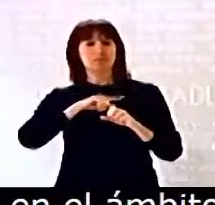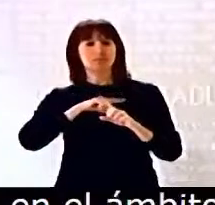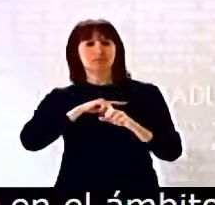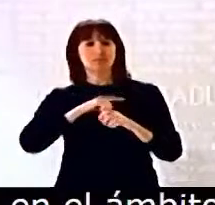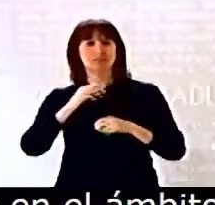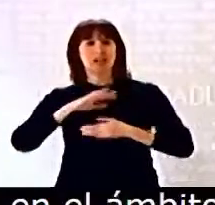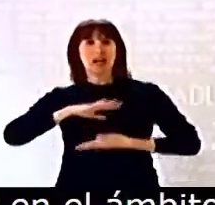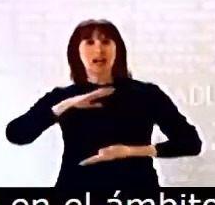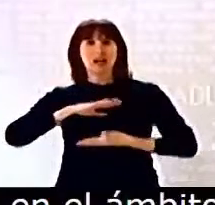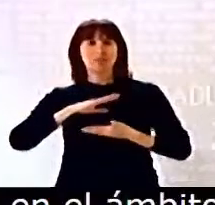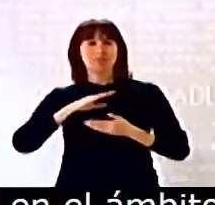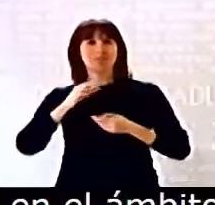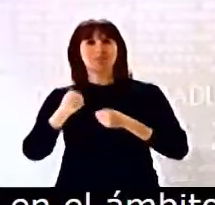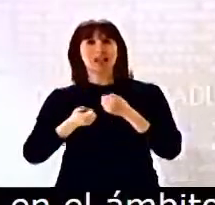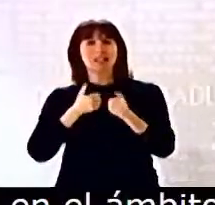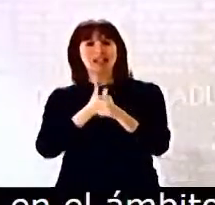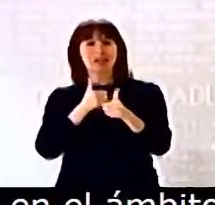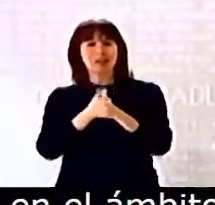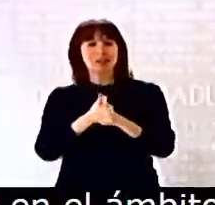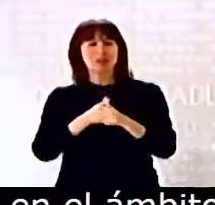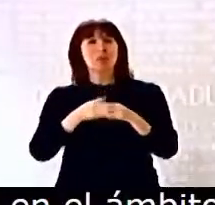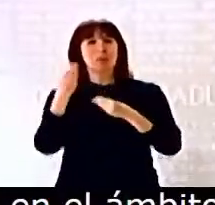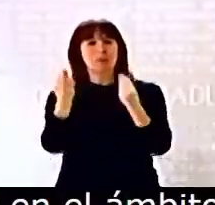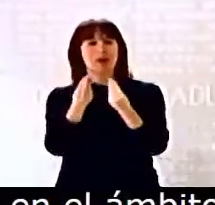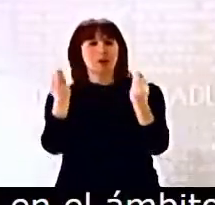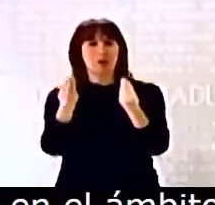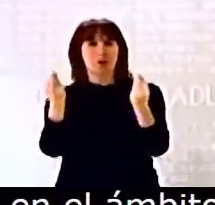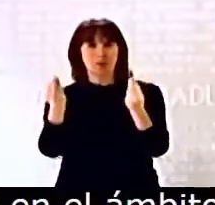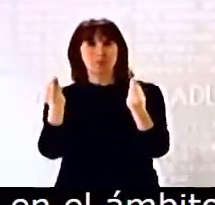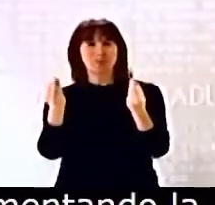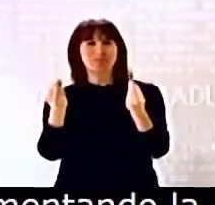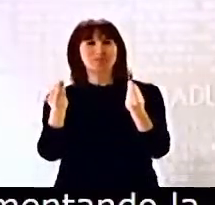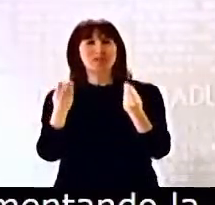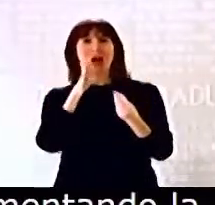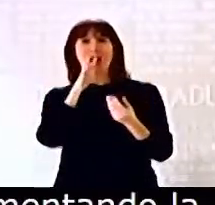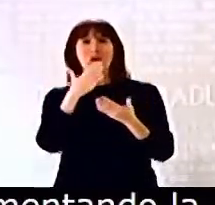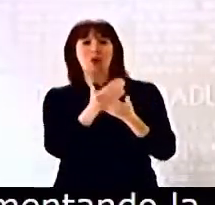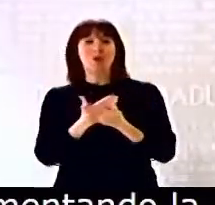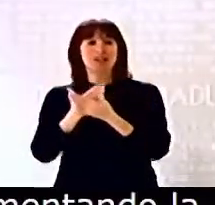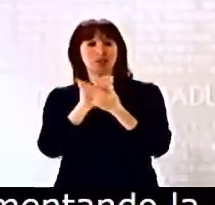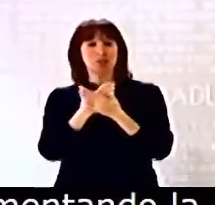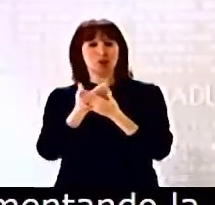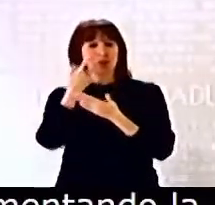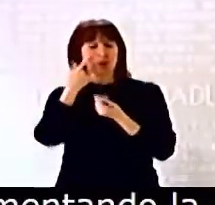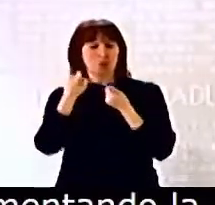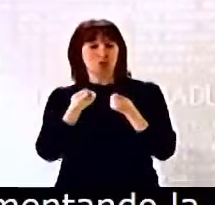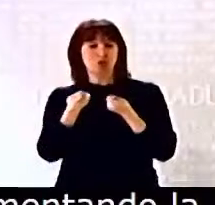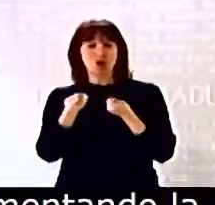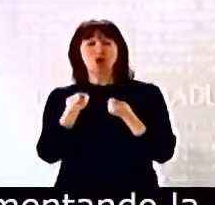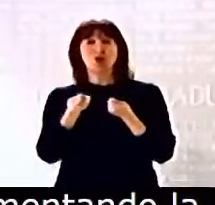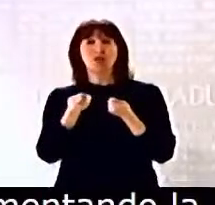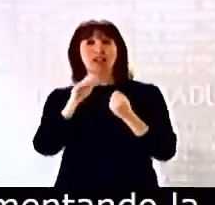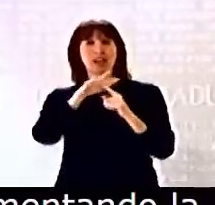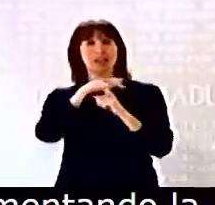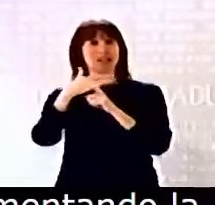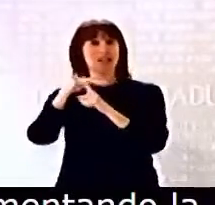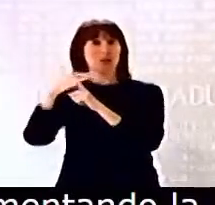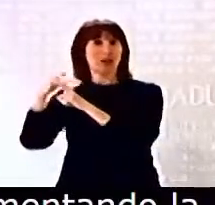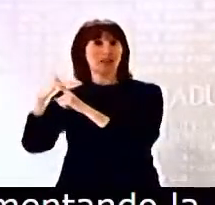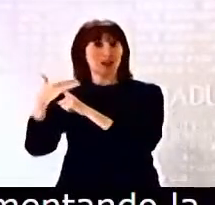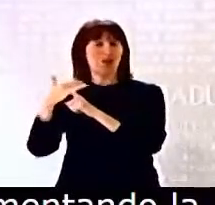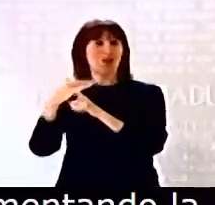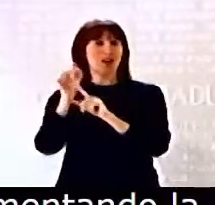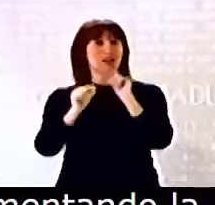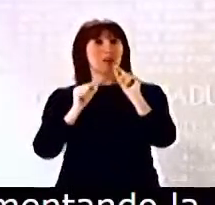la capacidad de secuenciación. Con lo cual, estamos en este momento haciendo un estudio centinela de los casos de la